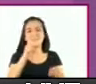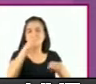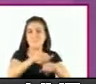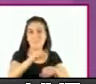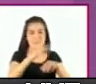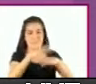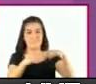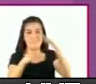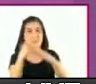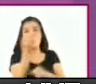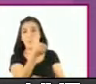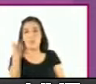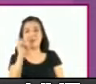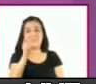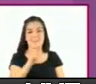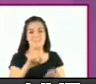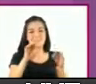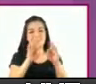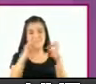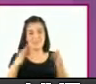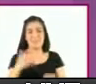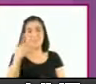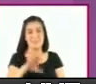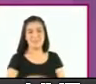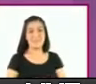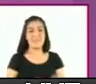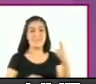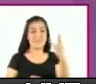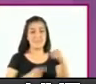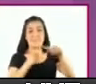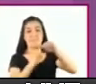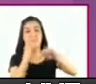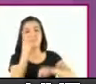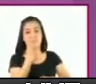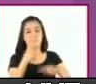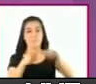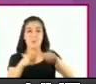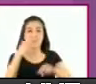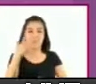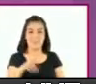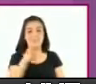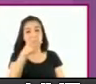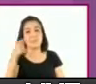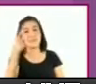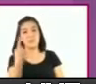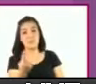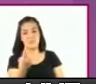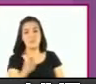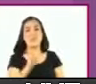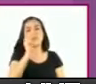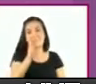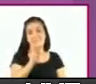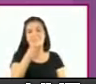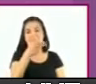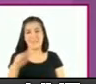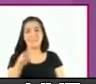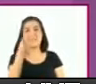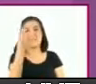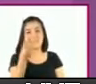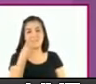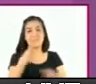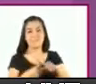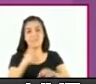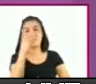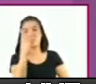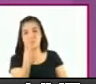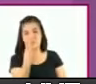que tiene el bloque del término 10, 3 más 2 por 10-1, que es igual a 3